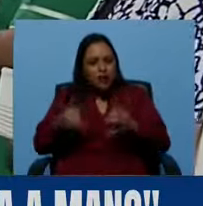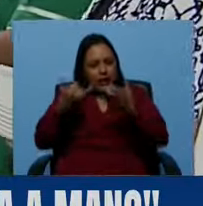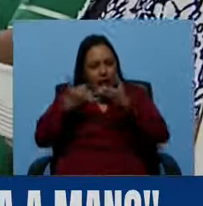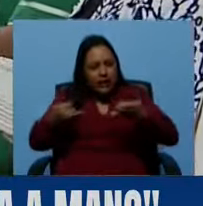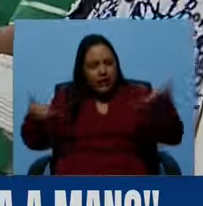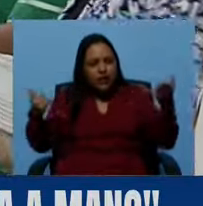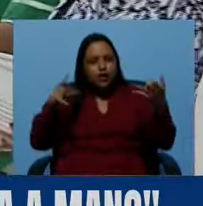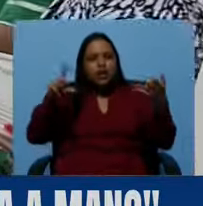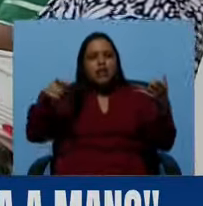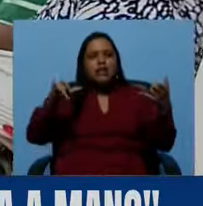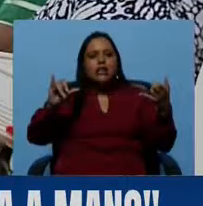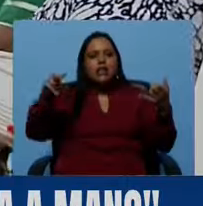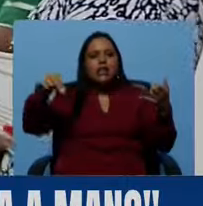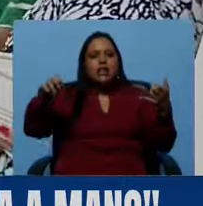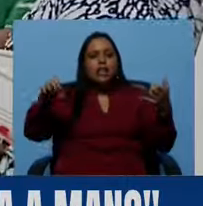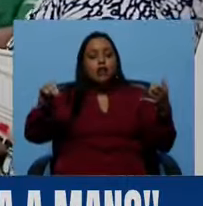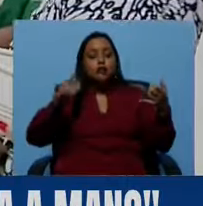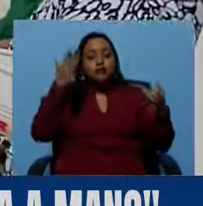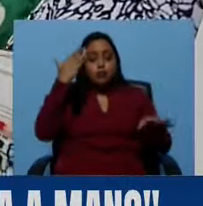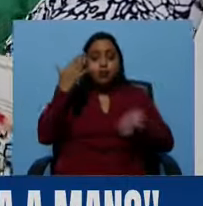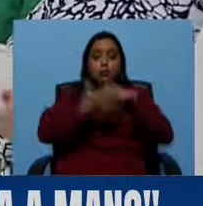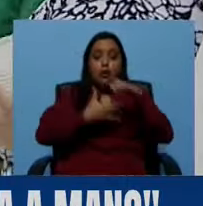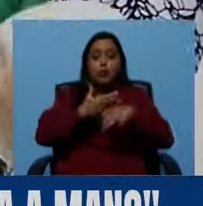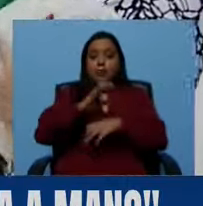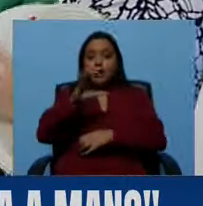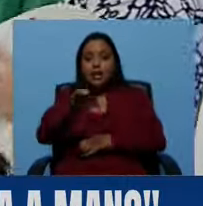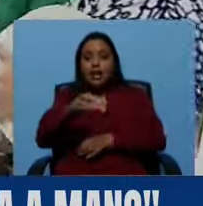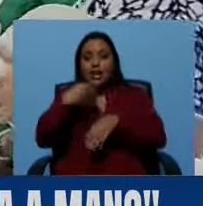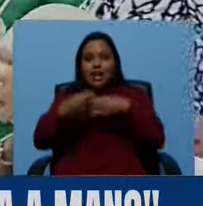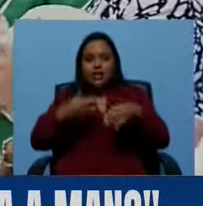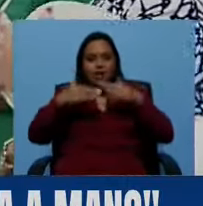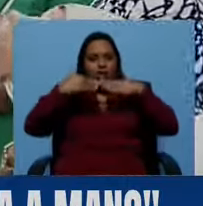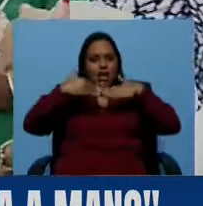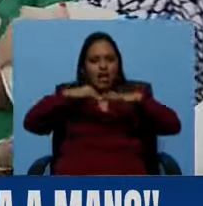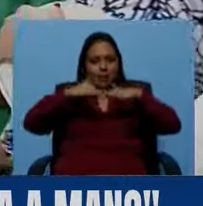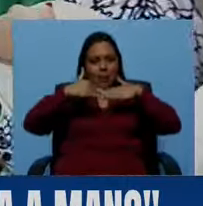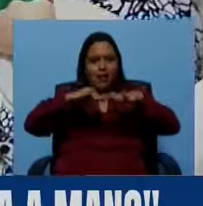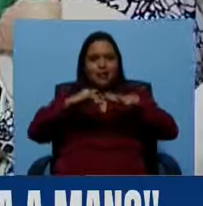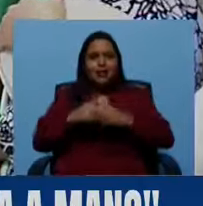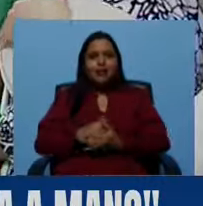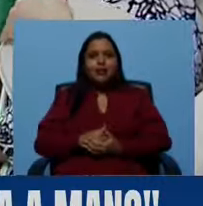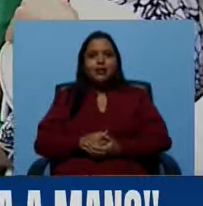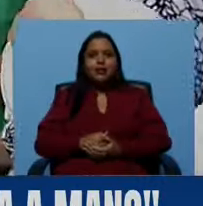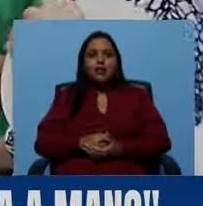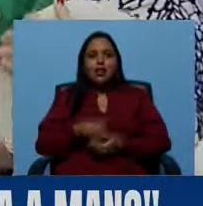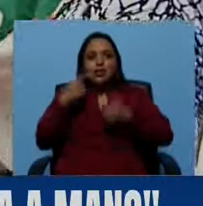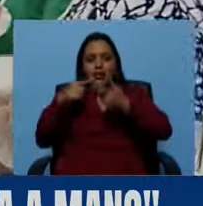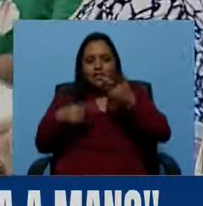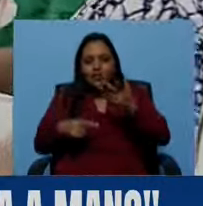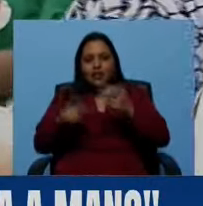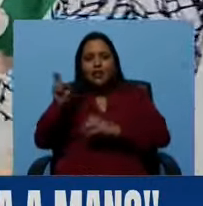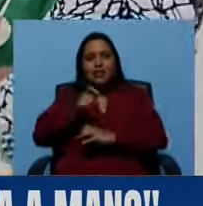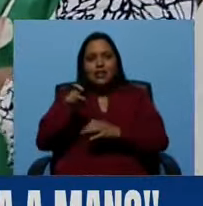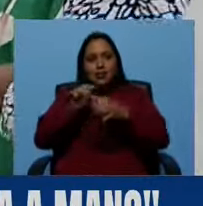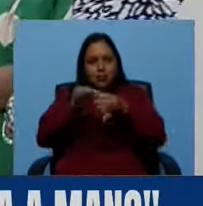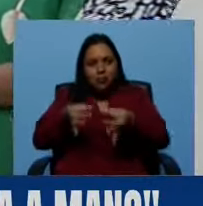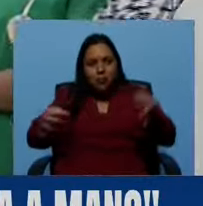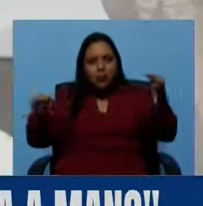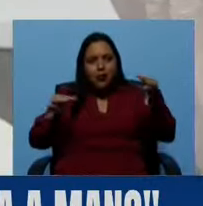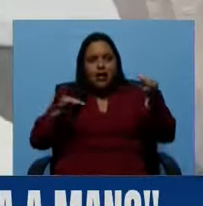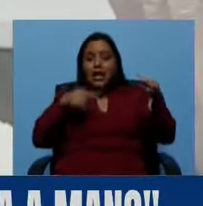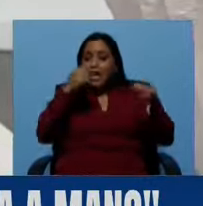situación país, hemos realizado hamacas, hemos realizado piezas utilitarias con este tipo